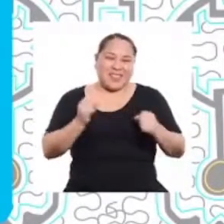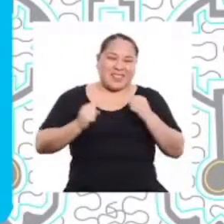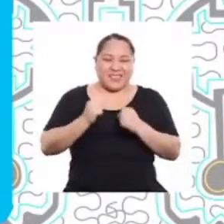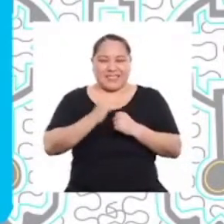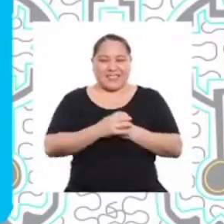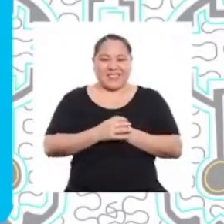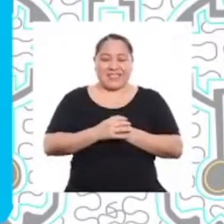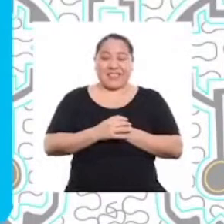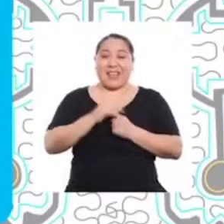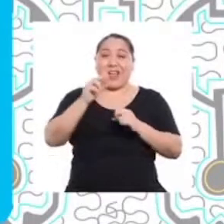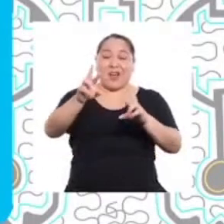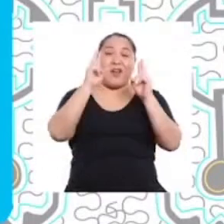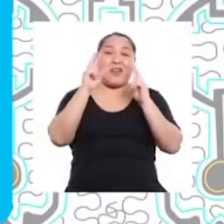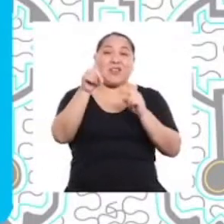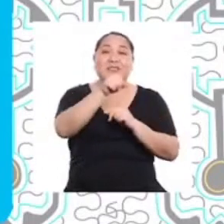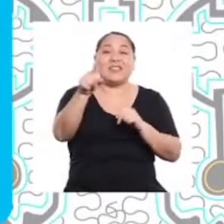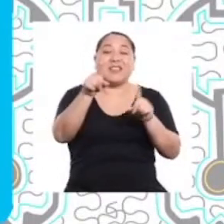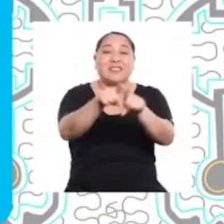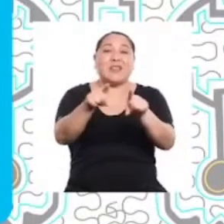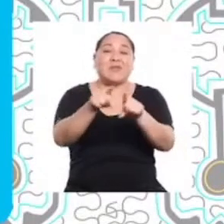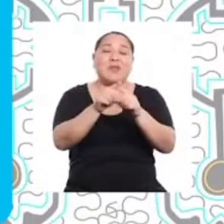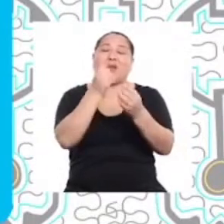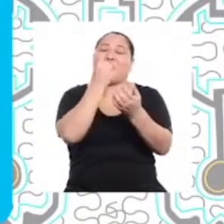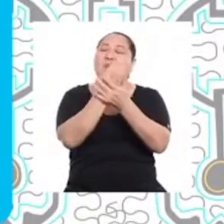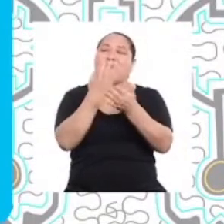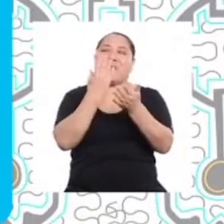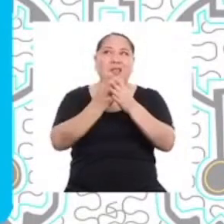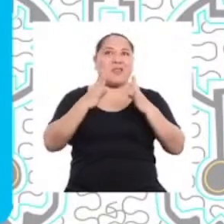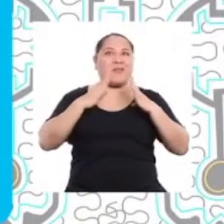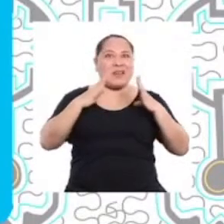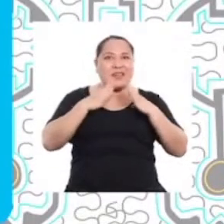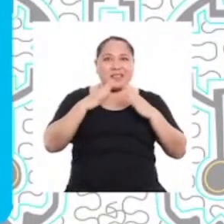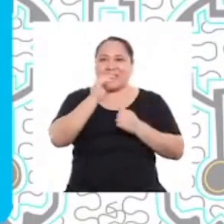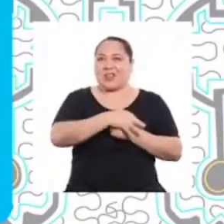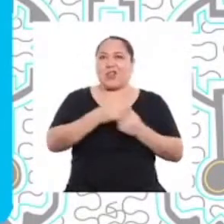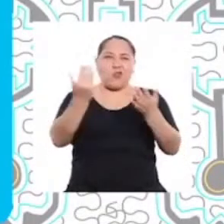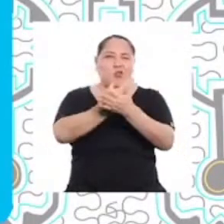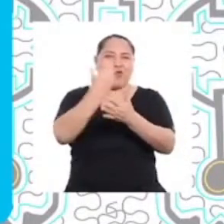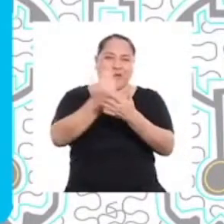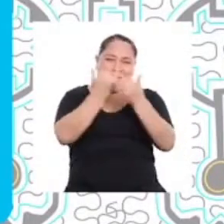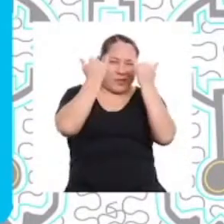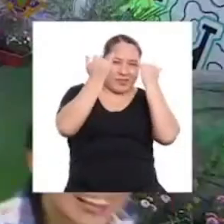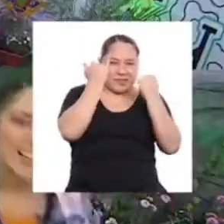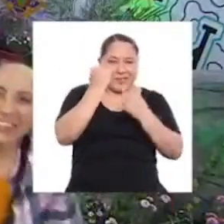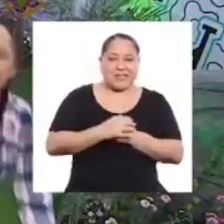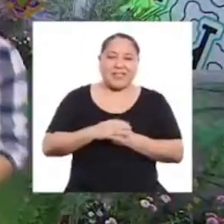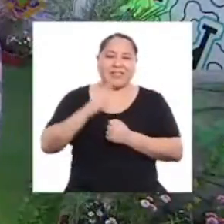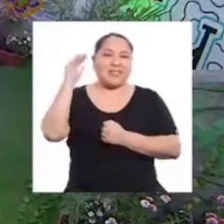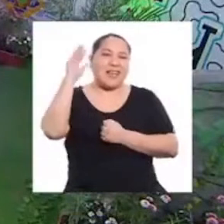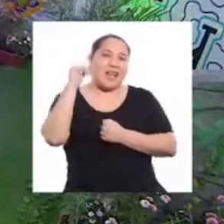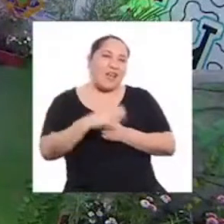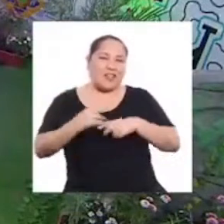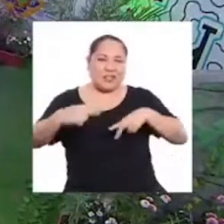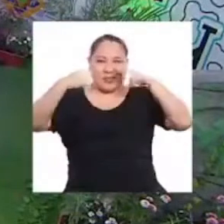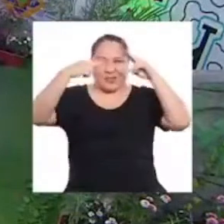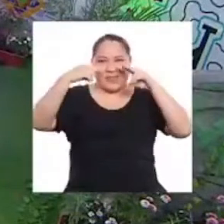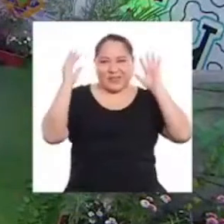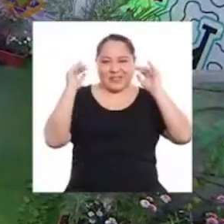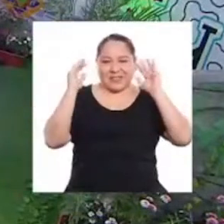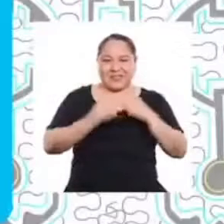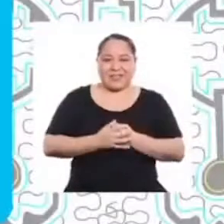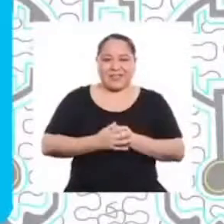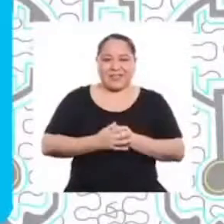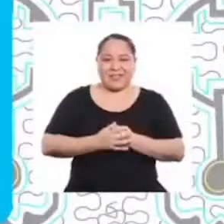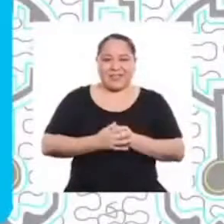ustedes! Espero que ustedes también tengan unas buenas vacaciones con nuevas aventuras. ¡Chao! ¡Nos